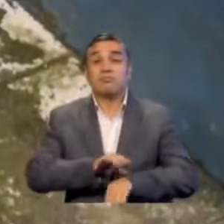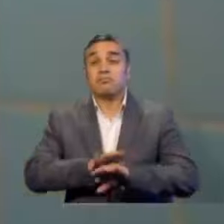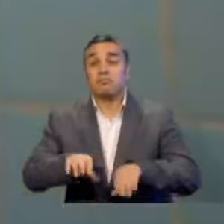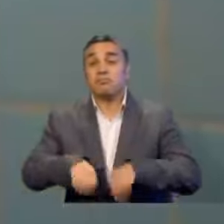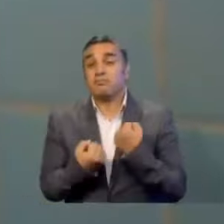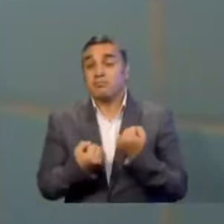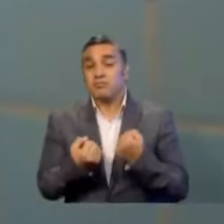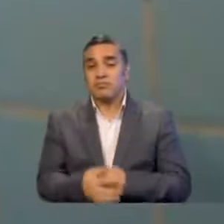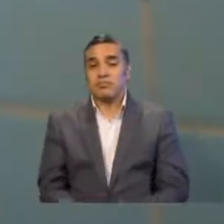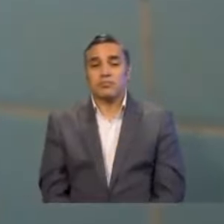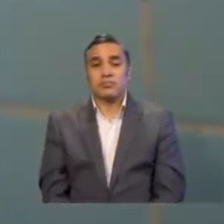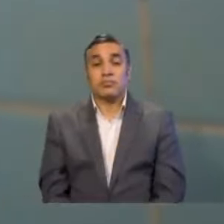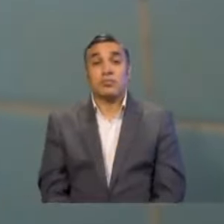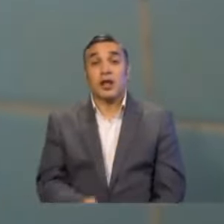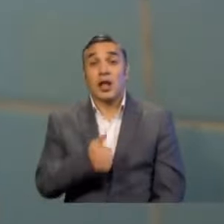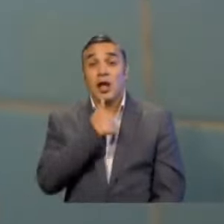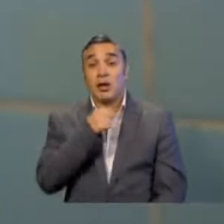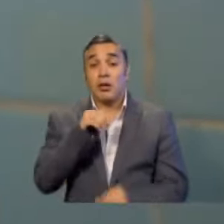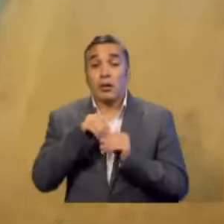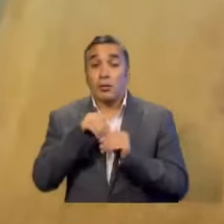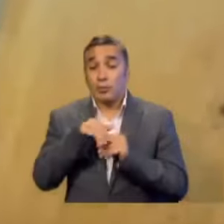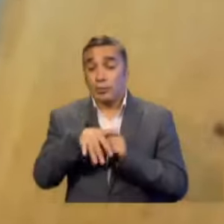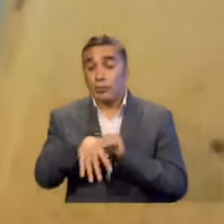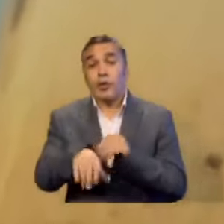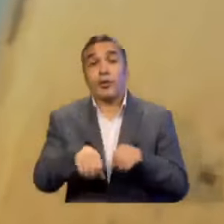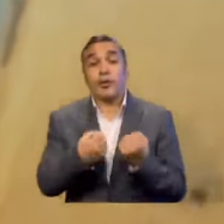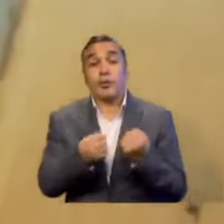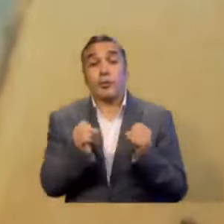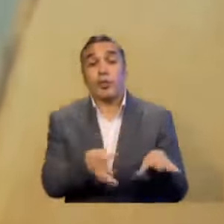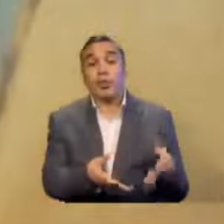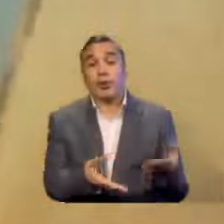completamente deshabilitados, hasta el agua se desperdicia.